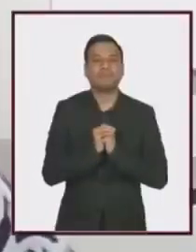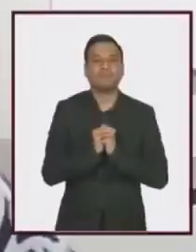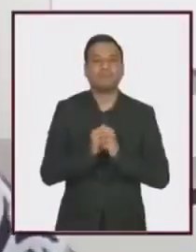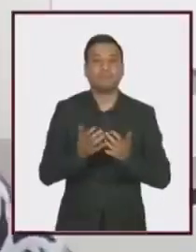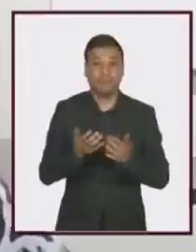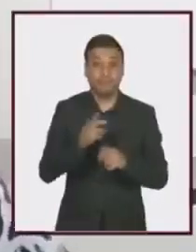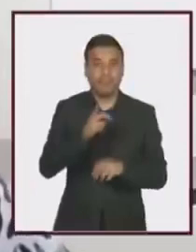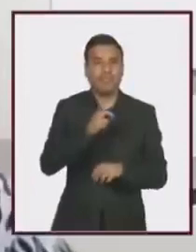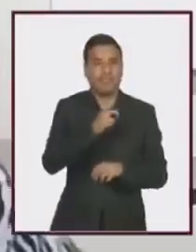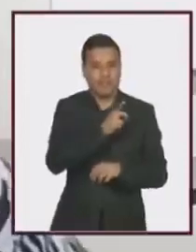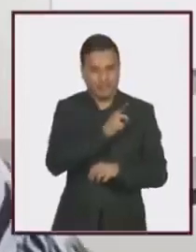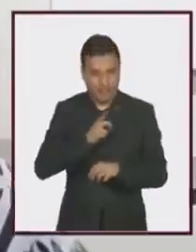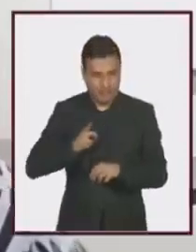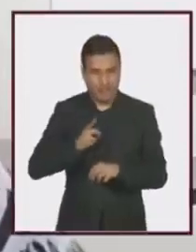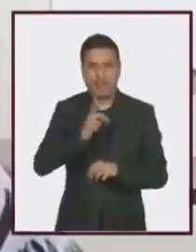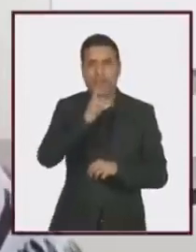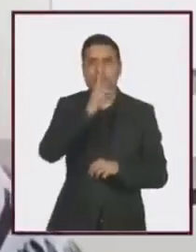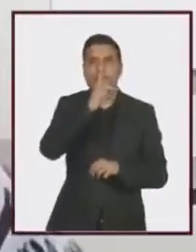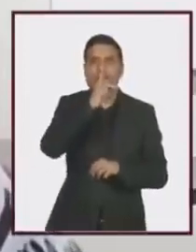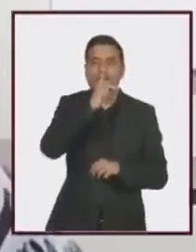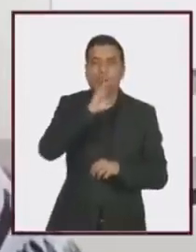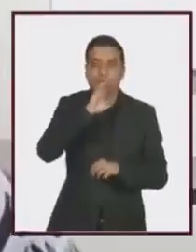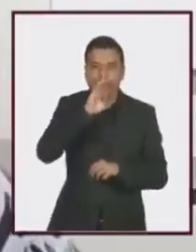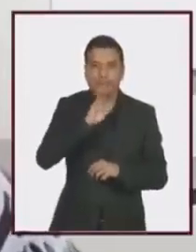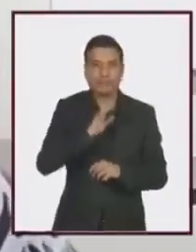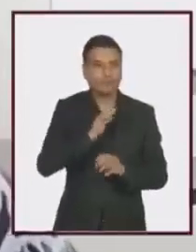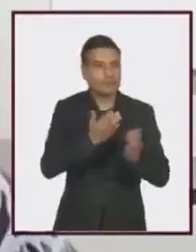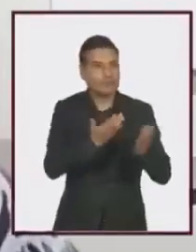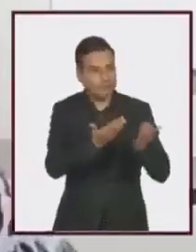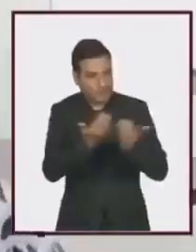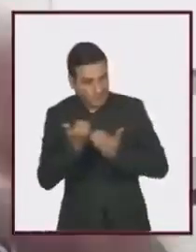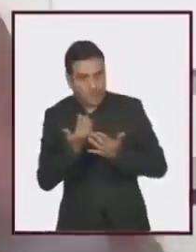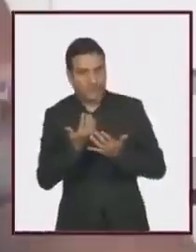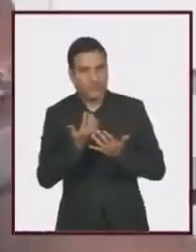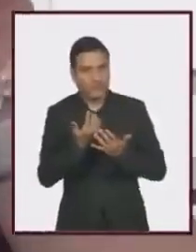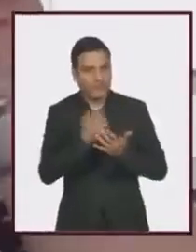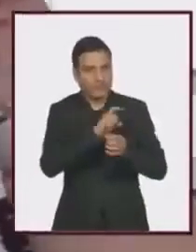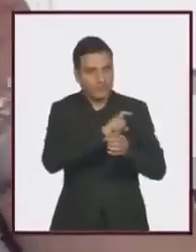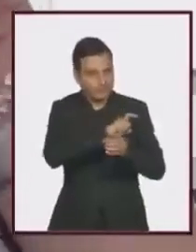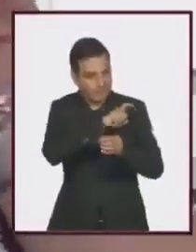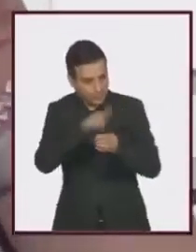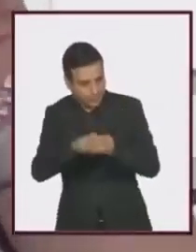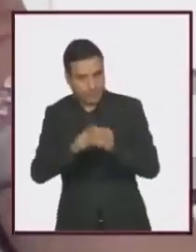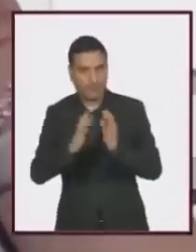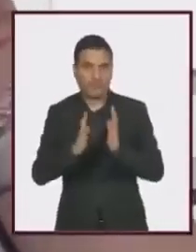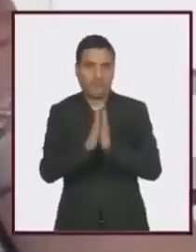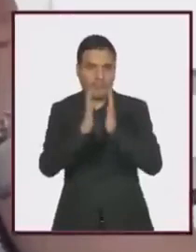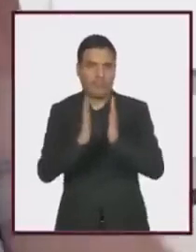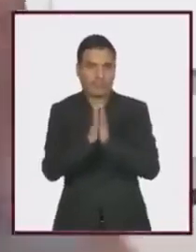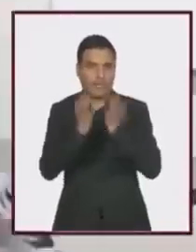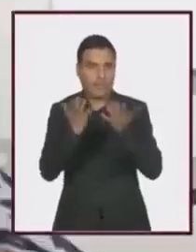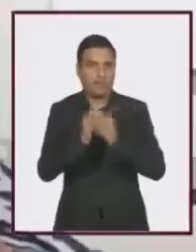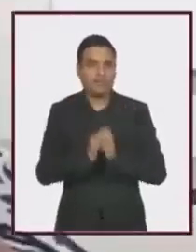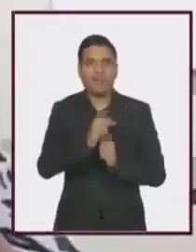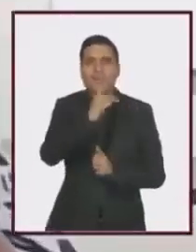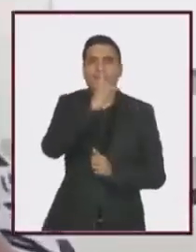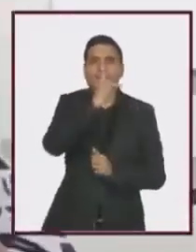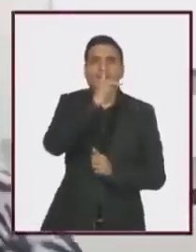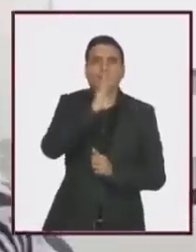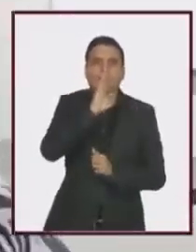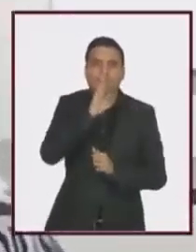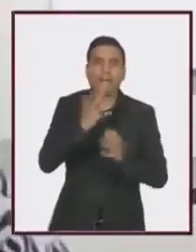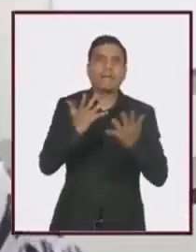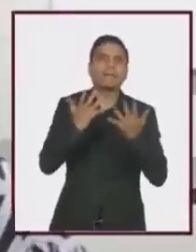a los padres de familia y todas lo que son sus expectativas y